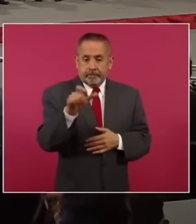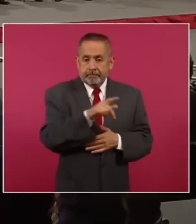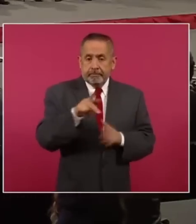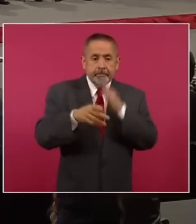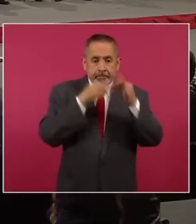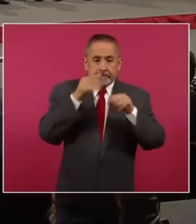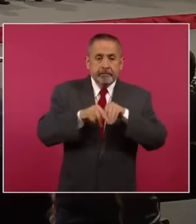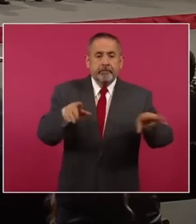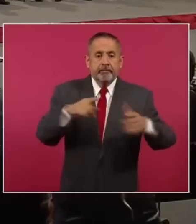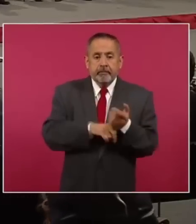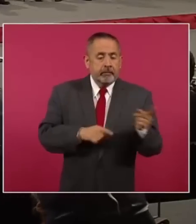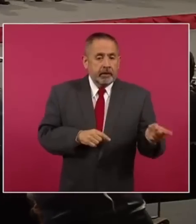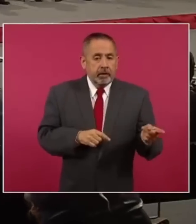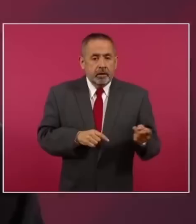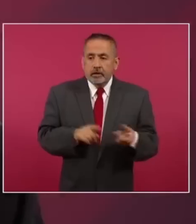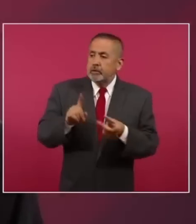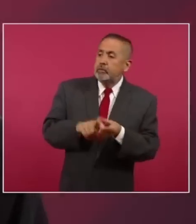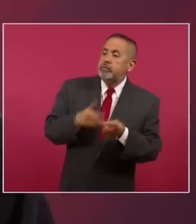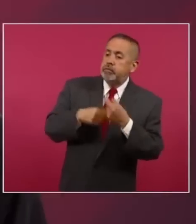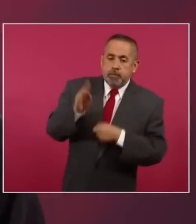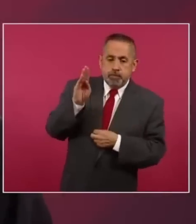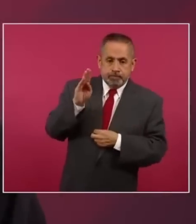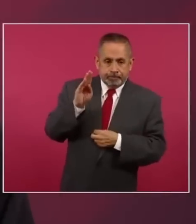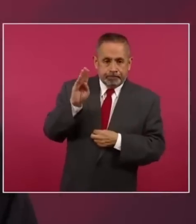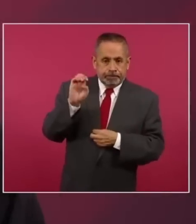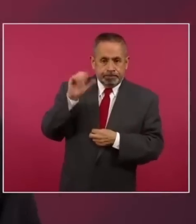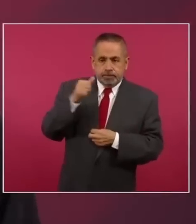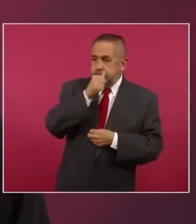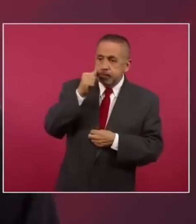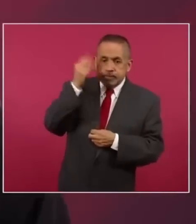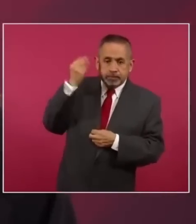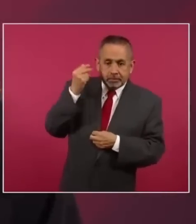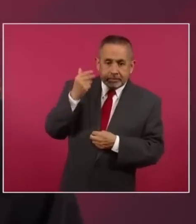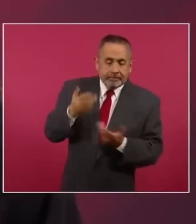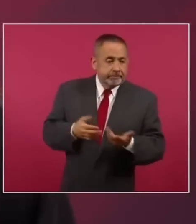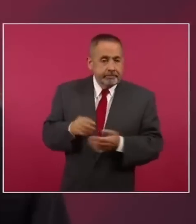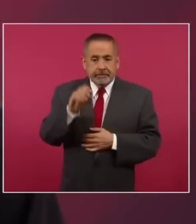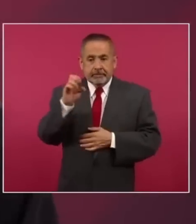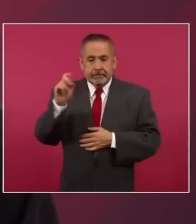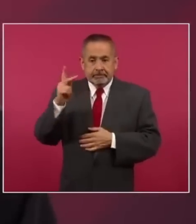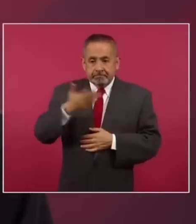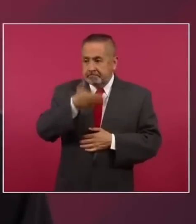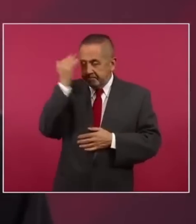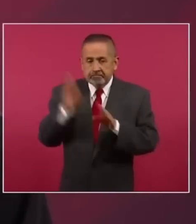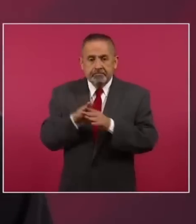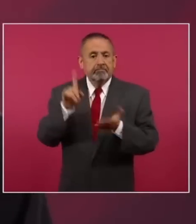nota titulada ¿Y dónde quedaron las becas Benito Juárez? CEP desconoce destino